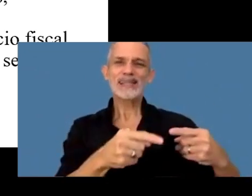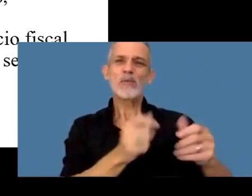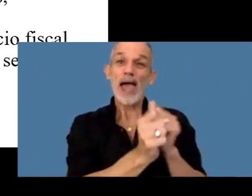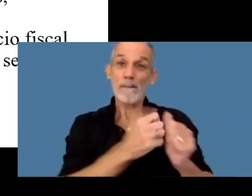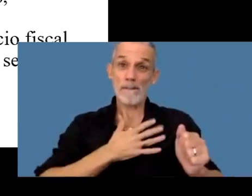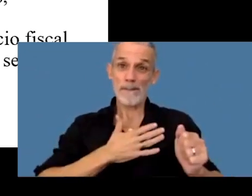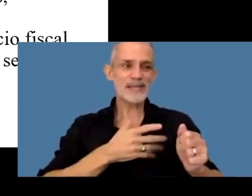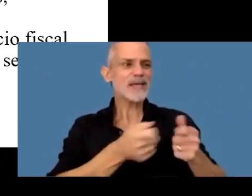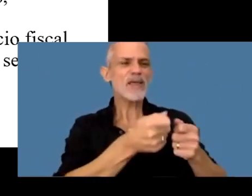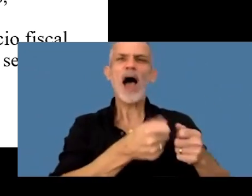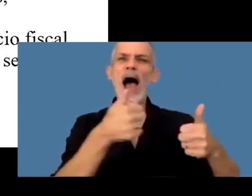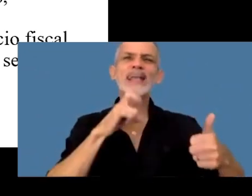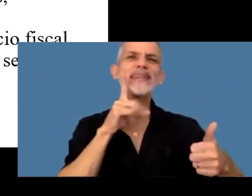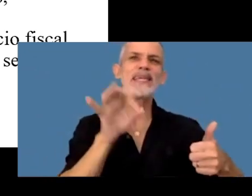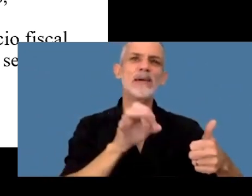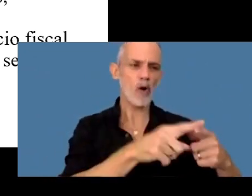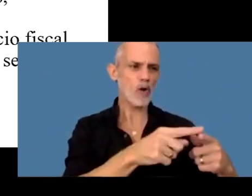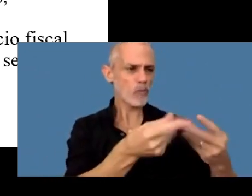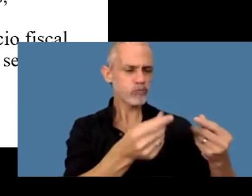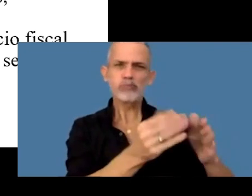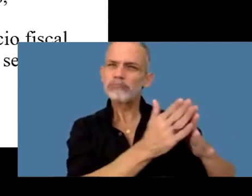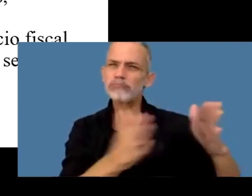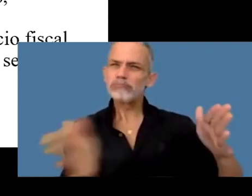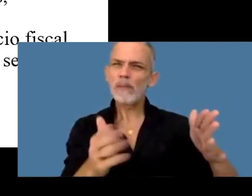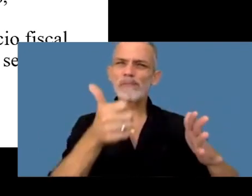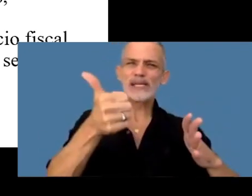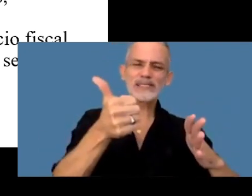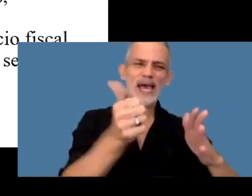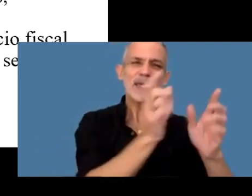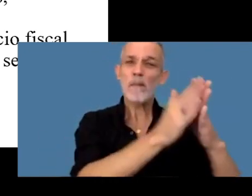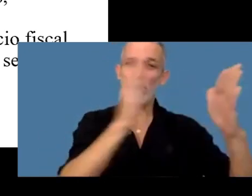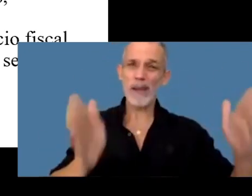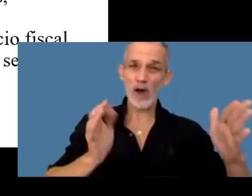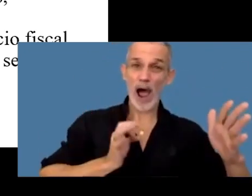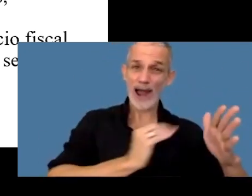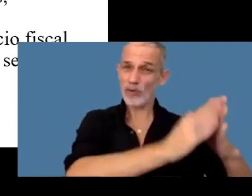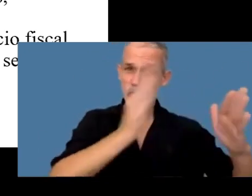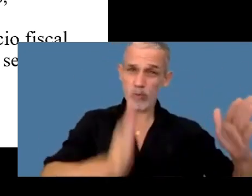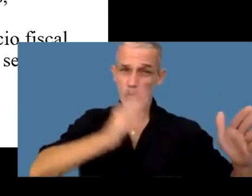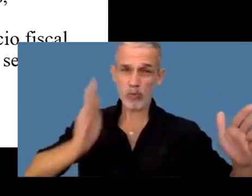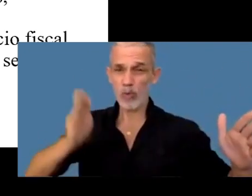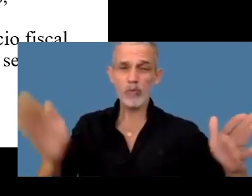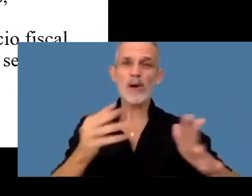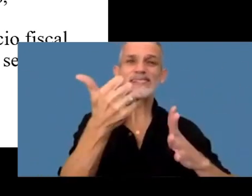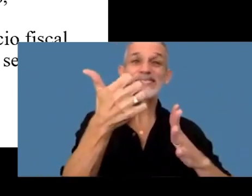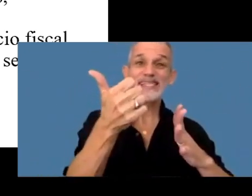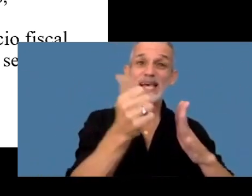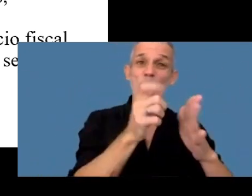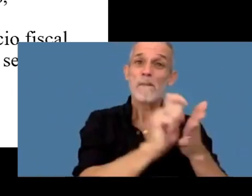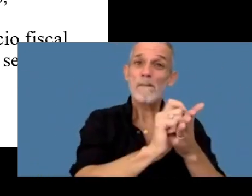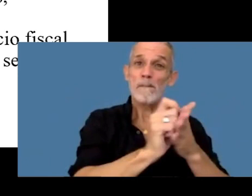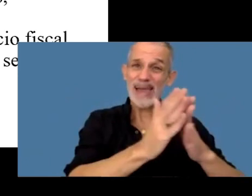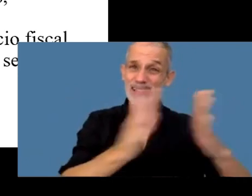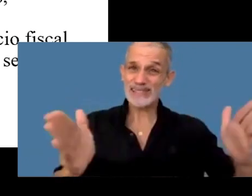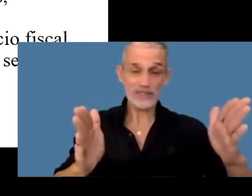que luego de transcurrido 6 periodos fiscales consecutivos, 6 meses, y no se haya